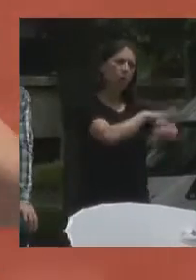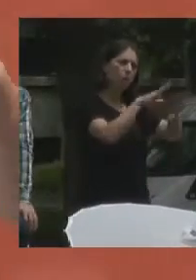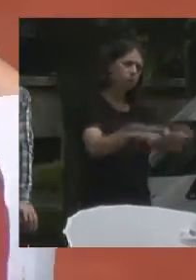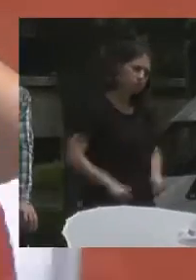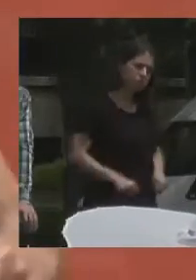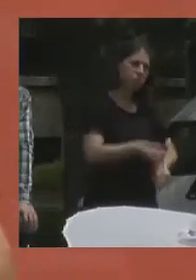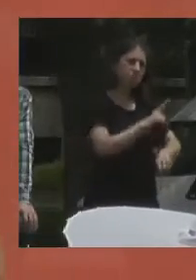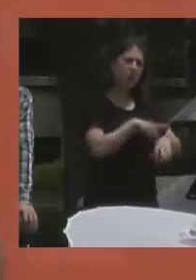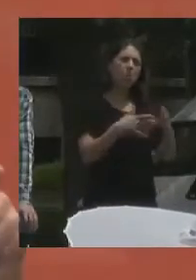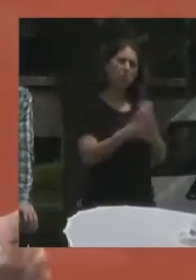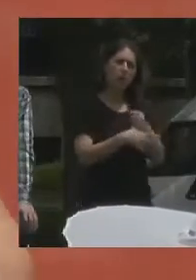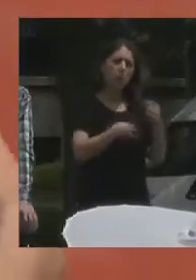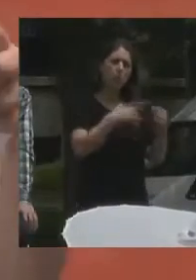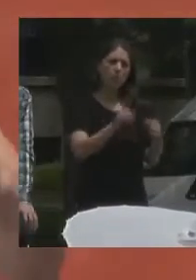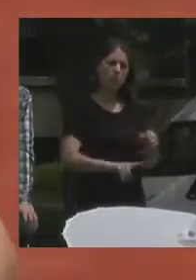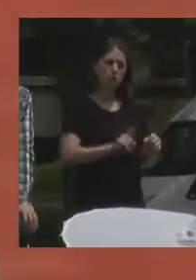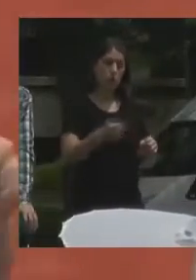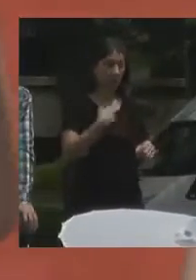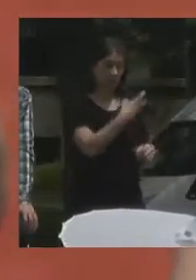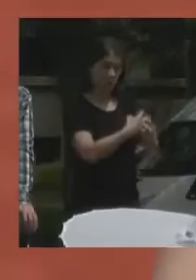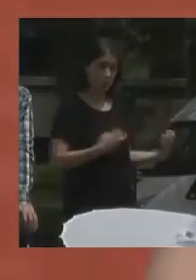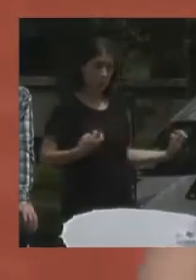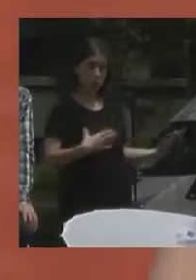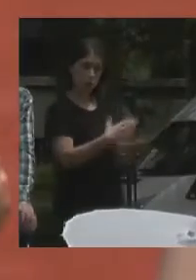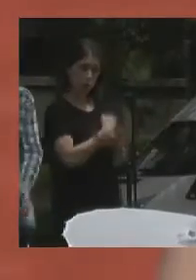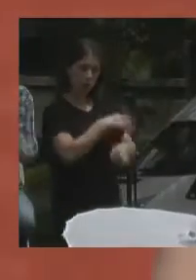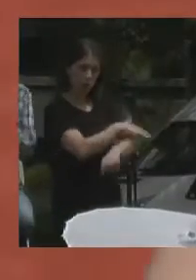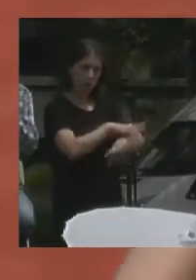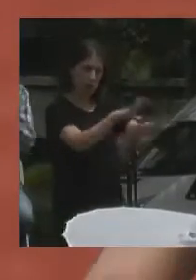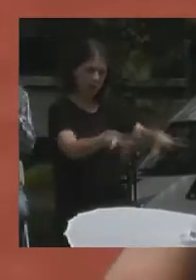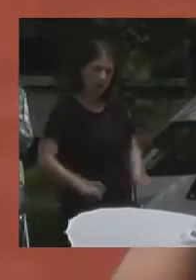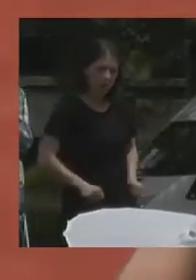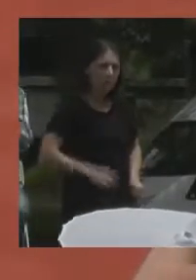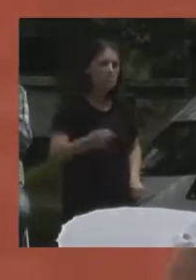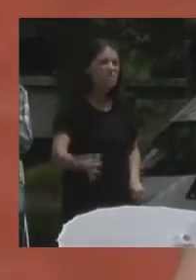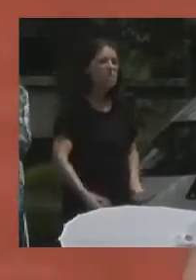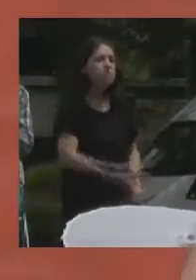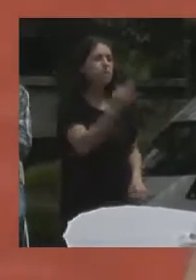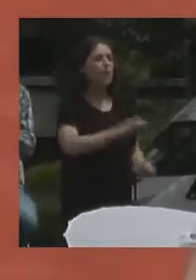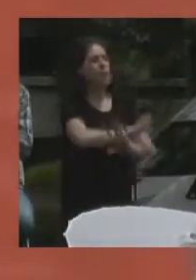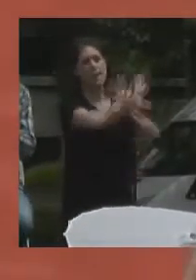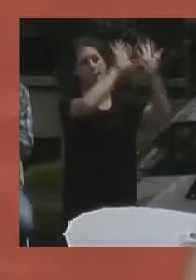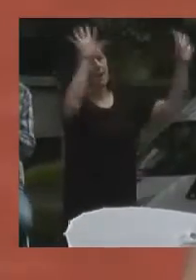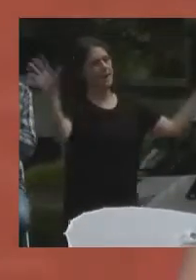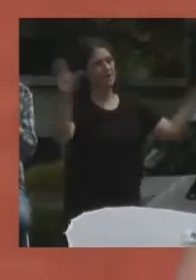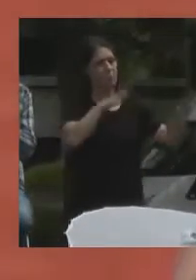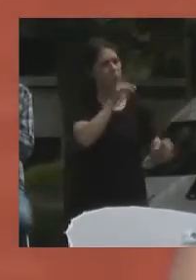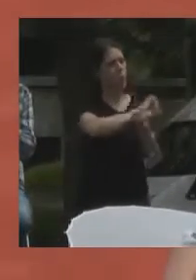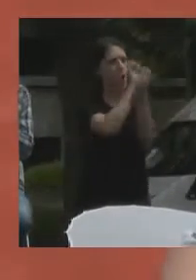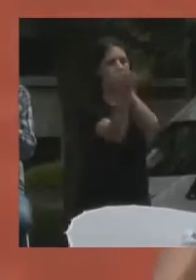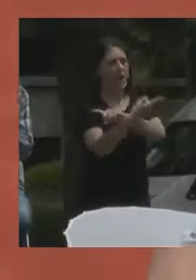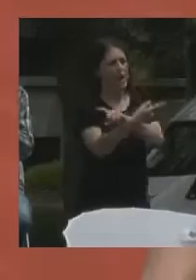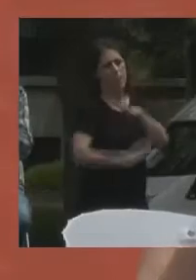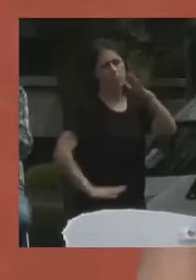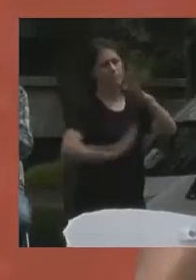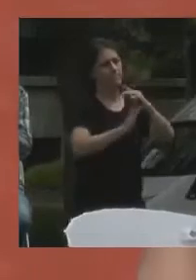todos os que estamos aquí vamos gobernar, eso está clarísimo. É irreversible. O cambio é irreversible.